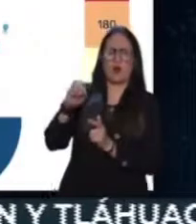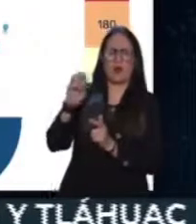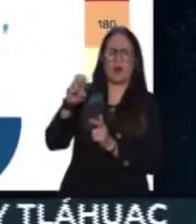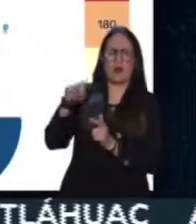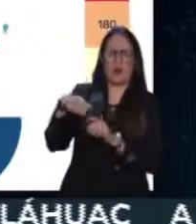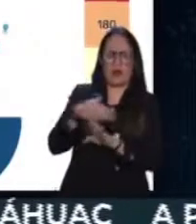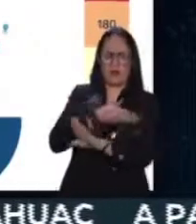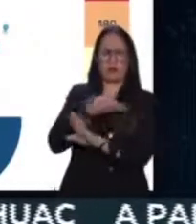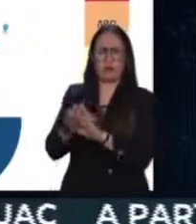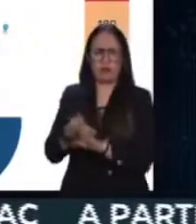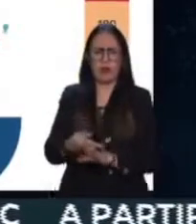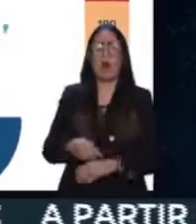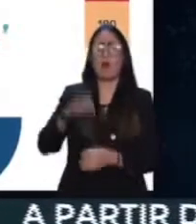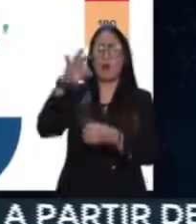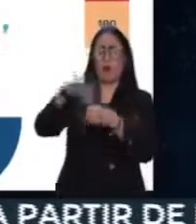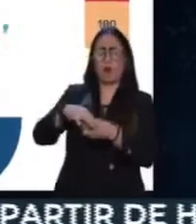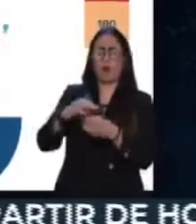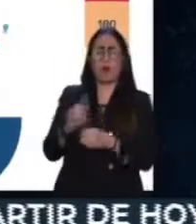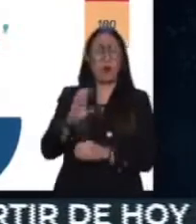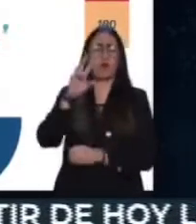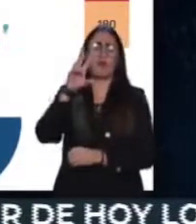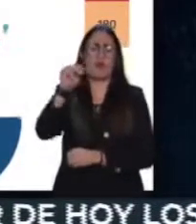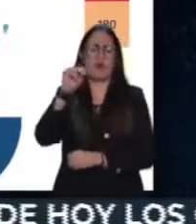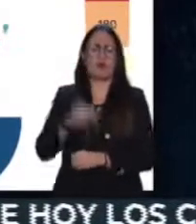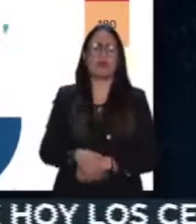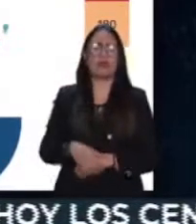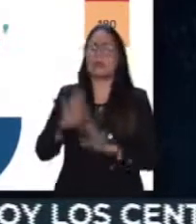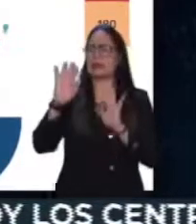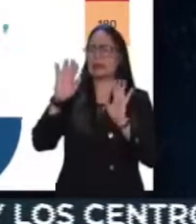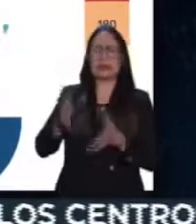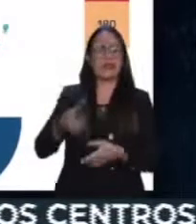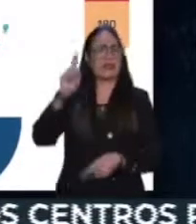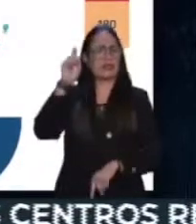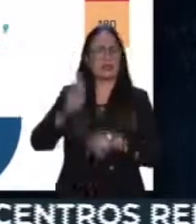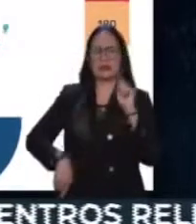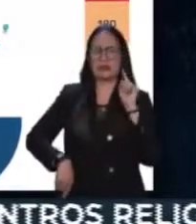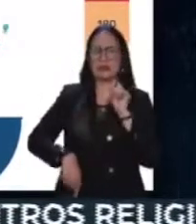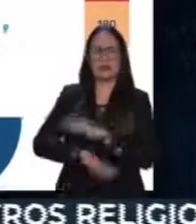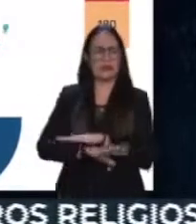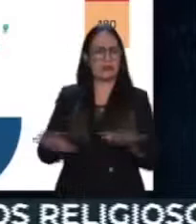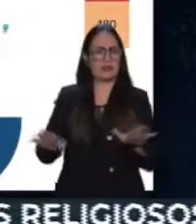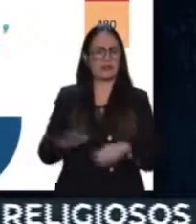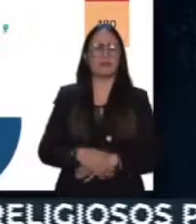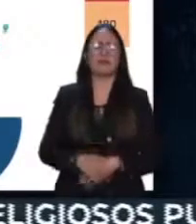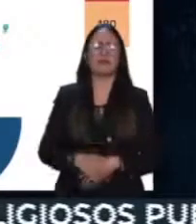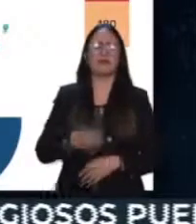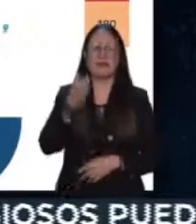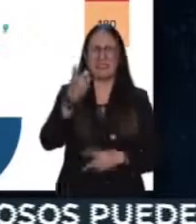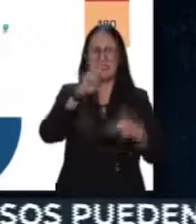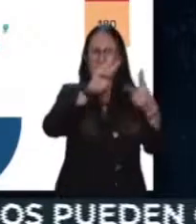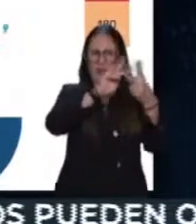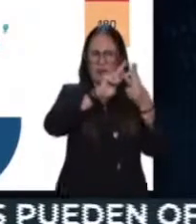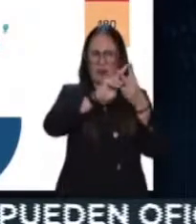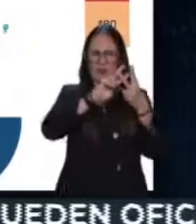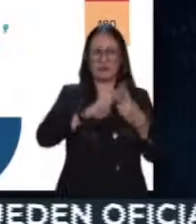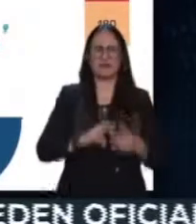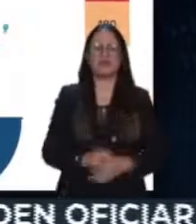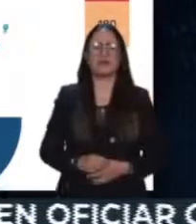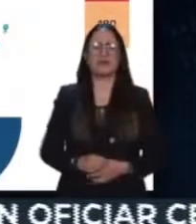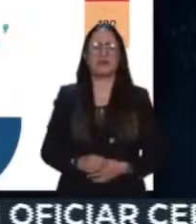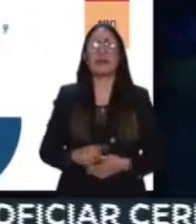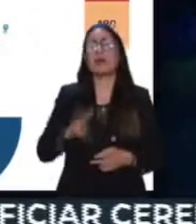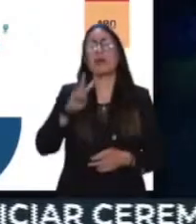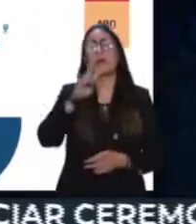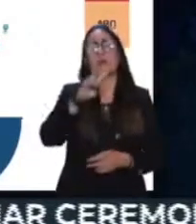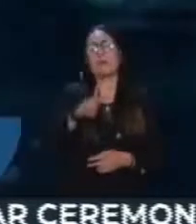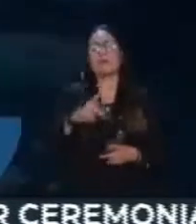voto a presidencia, ni un voto a Morena, ni un voto, decían ya se van, era como el principal trending topic. Y lamentablemente el tema del verde